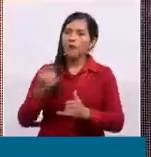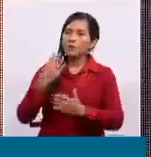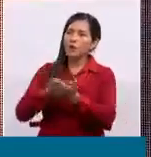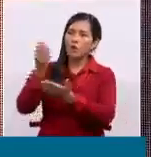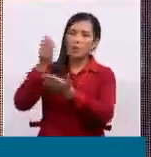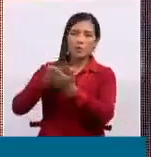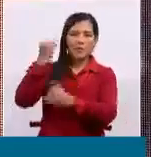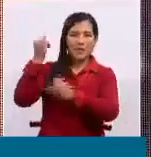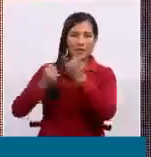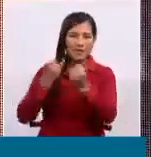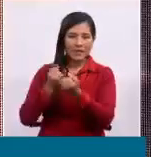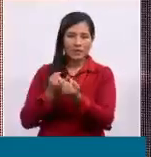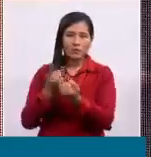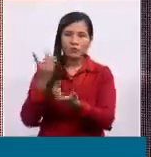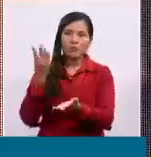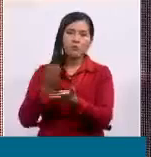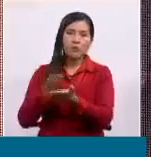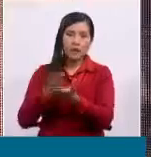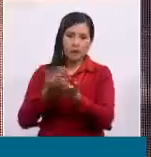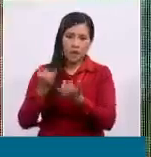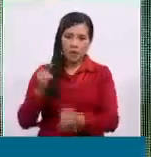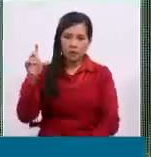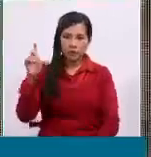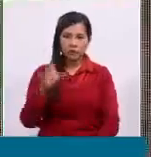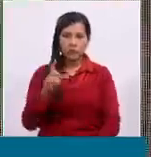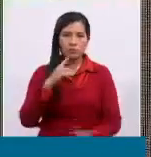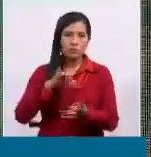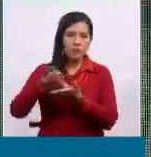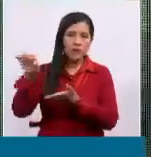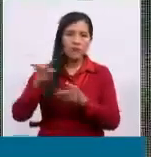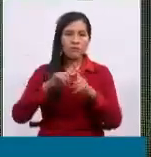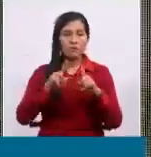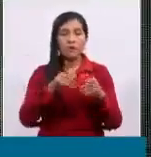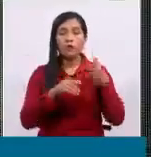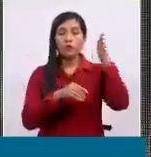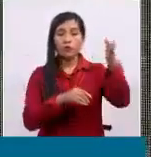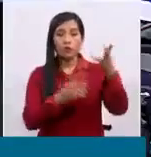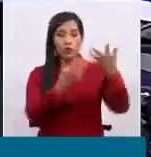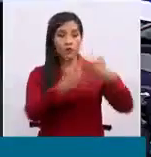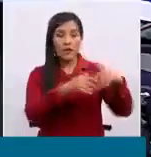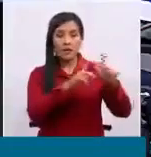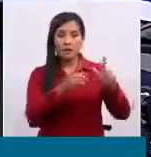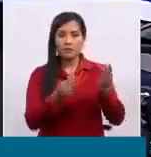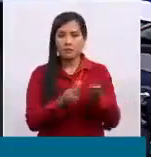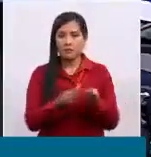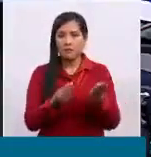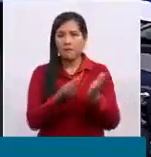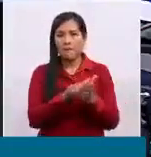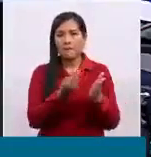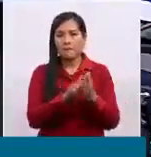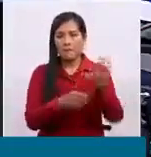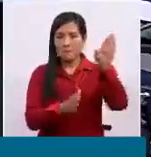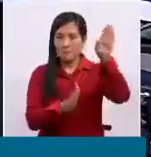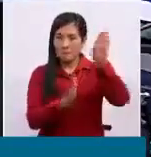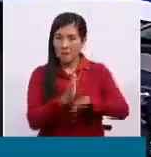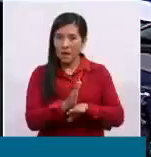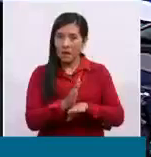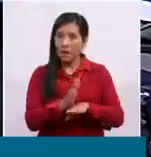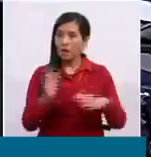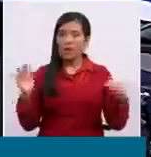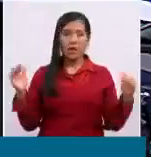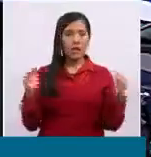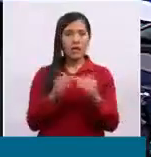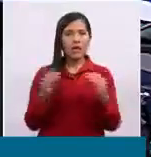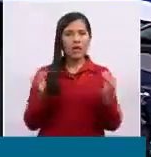precio va a ser menor al que en este momento significa para un productor el comprar